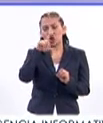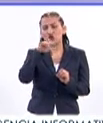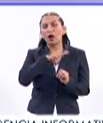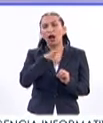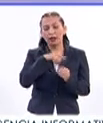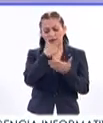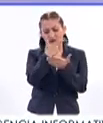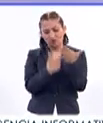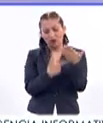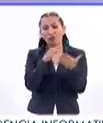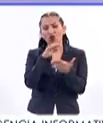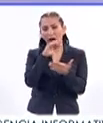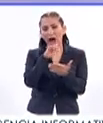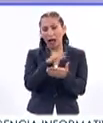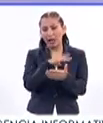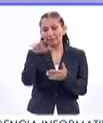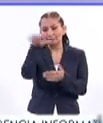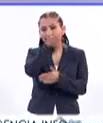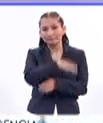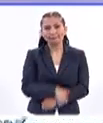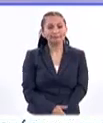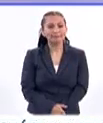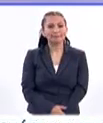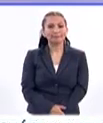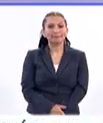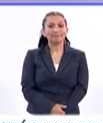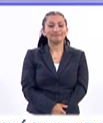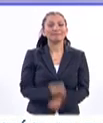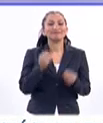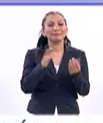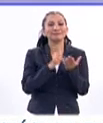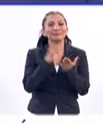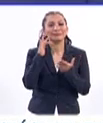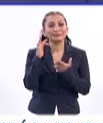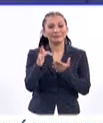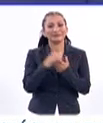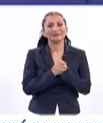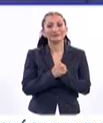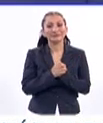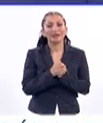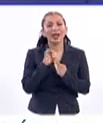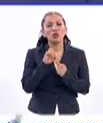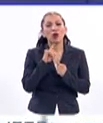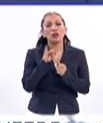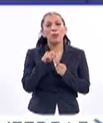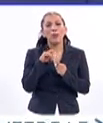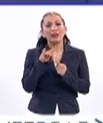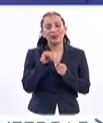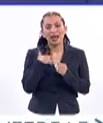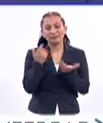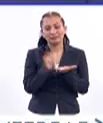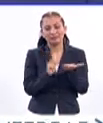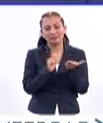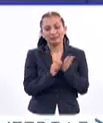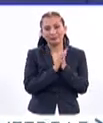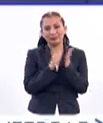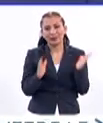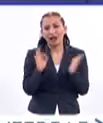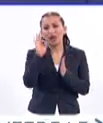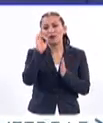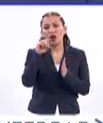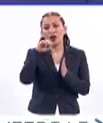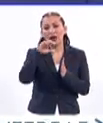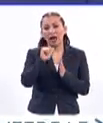en el catálogo del fondo, está en todas las librerías. Muy bien. Perfecto. Pues muchísimas gracias, Eduardo Matías, editor de literatura del Fondo de